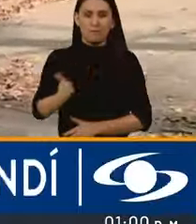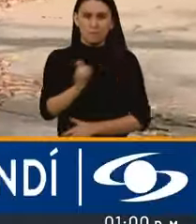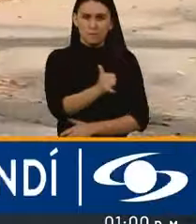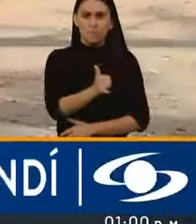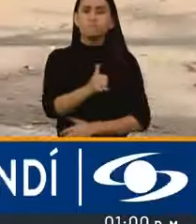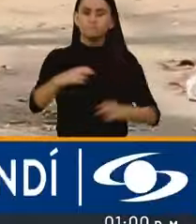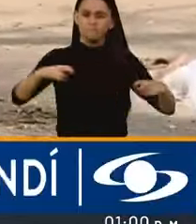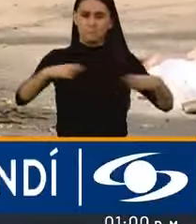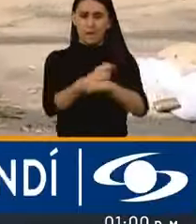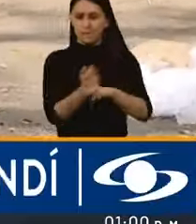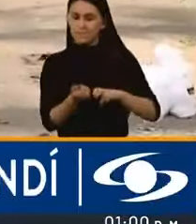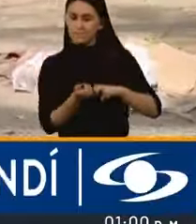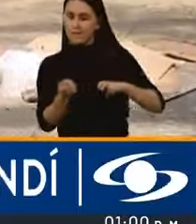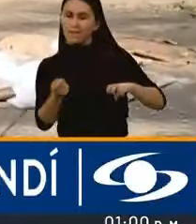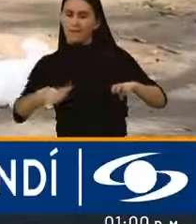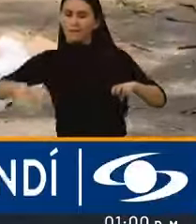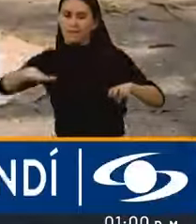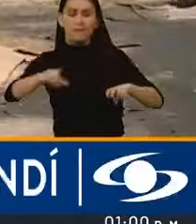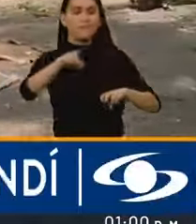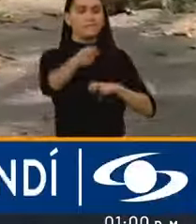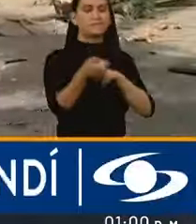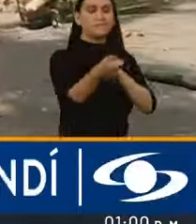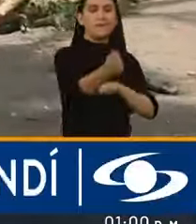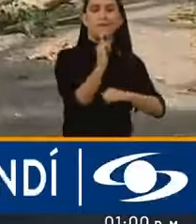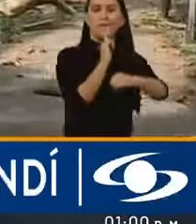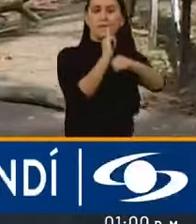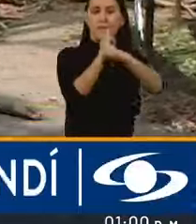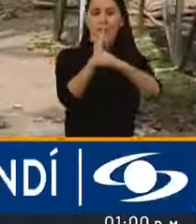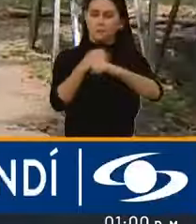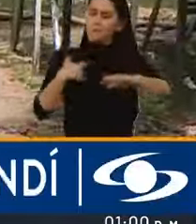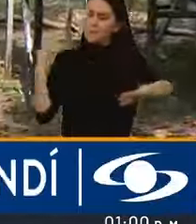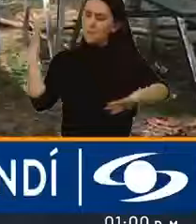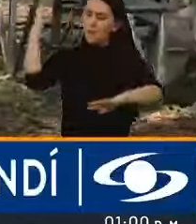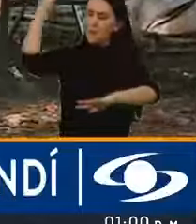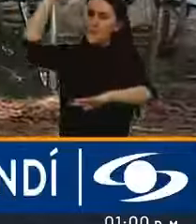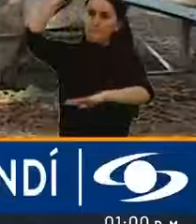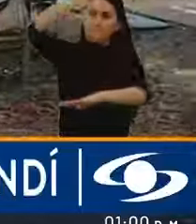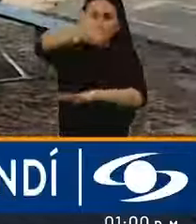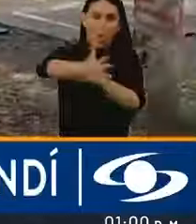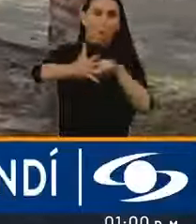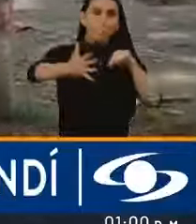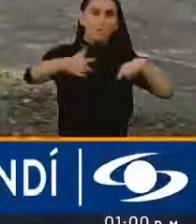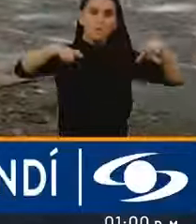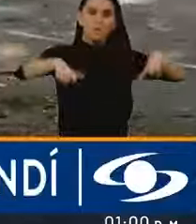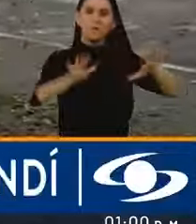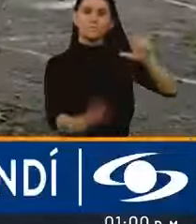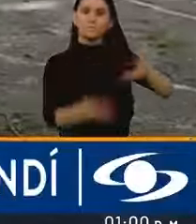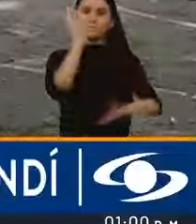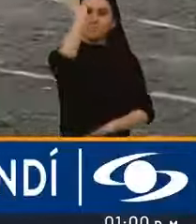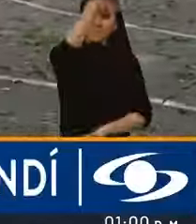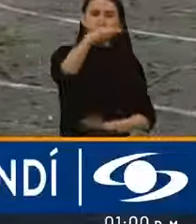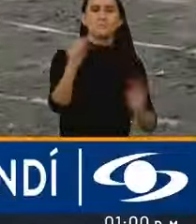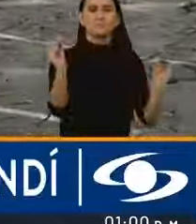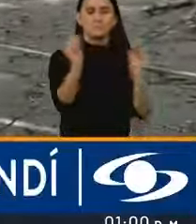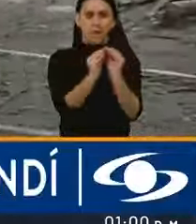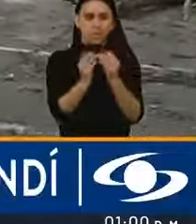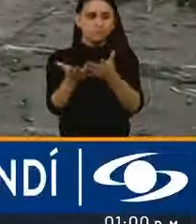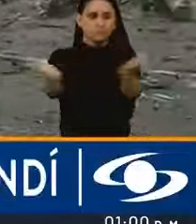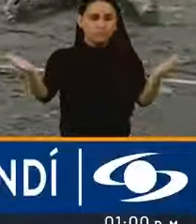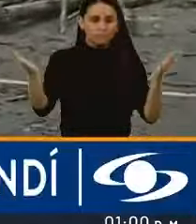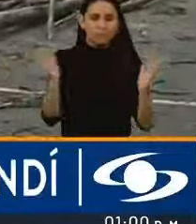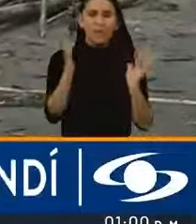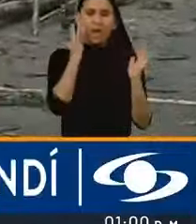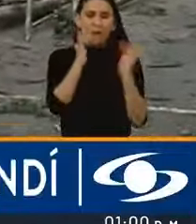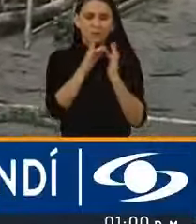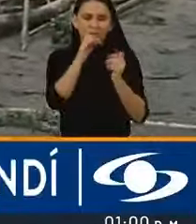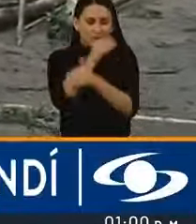que está al lado de una capilla. Quedó atravesado en medio de la cancha de básquetbol y en medio de la zona común de aquí de este